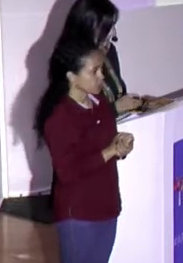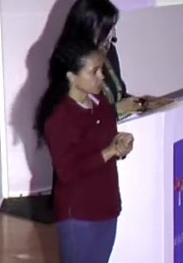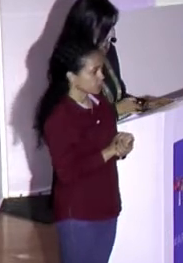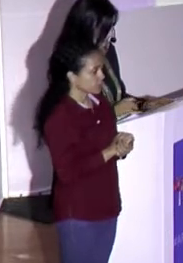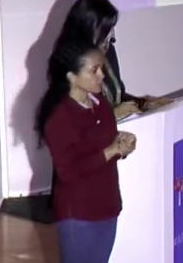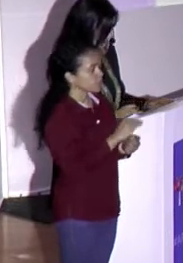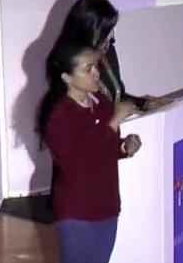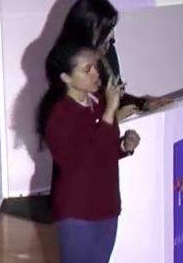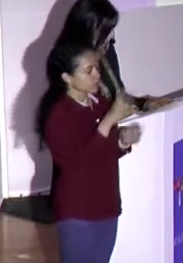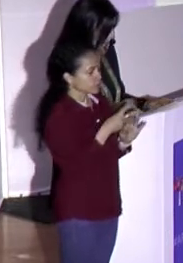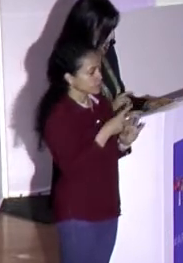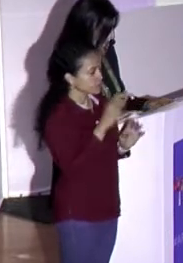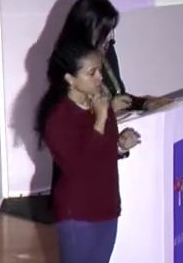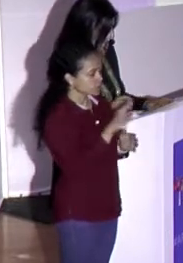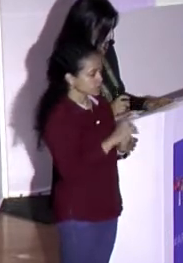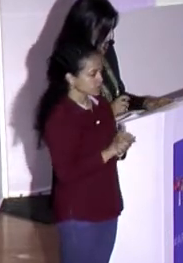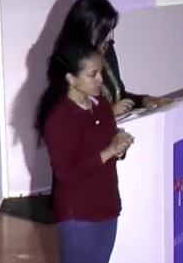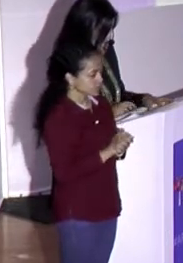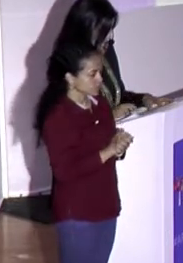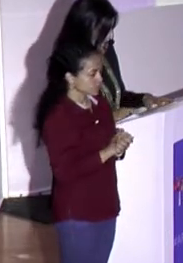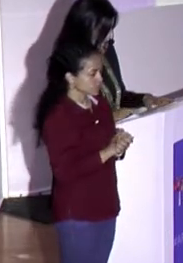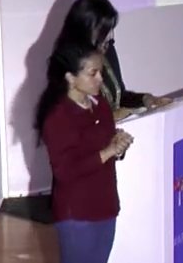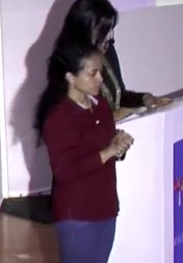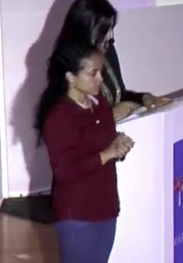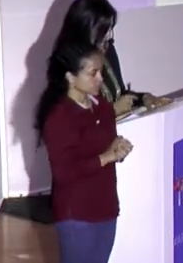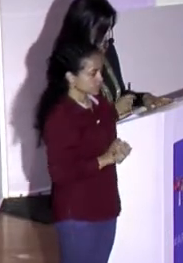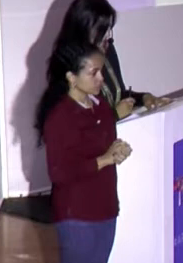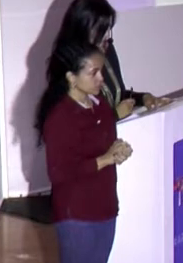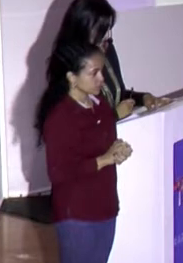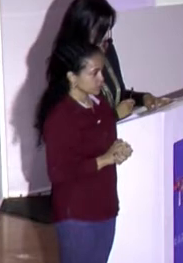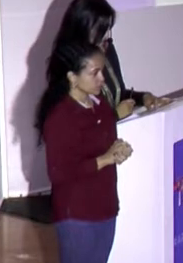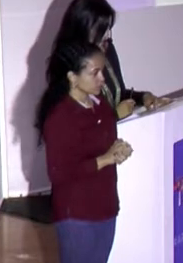Vamos a pasar a la siguiente pregunta.